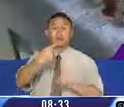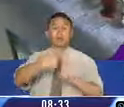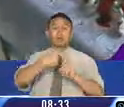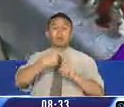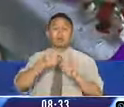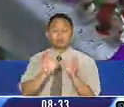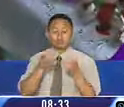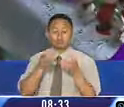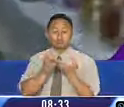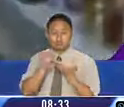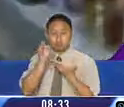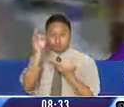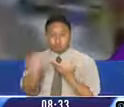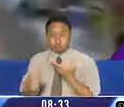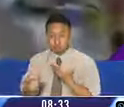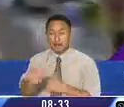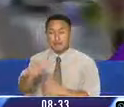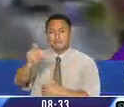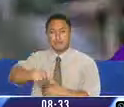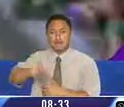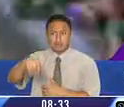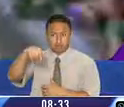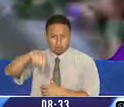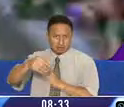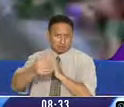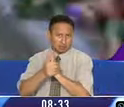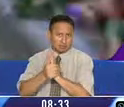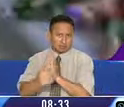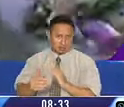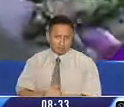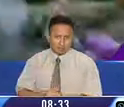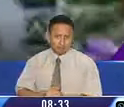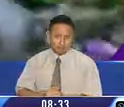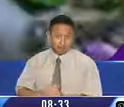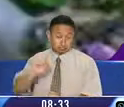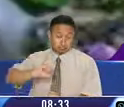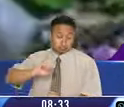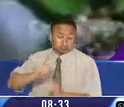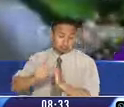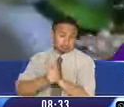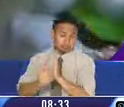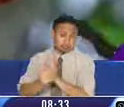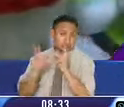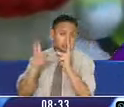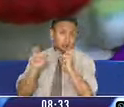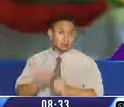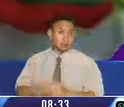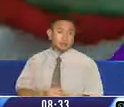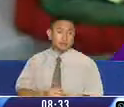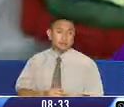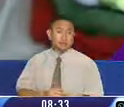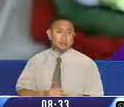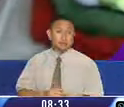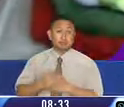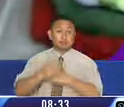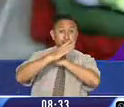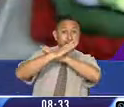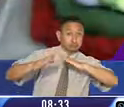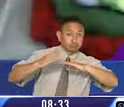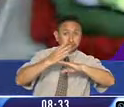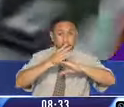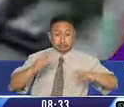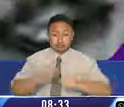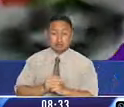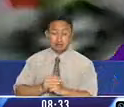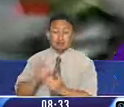Comité del Pueblo para que la ciudadanía pueda capacitarse. Pueden capacitarse en karate,